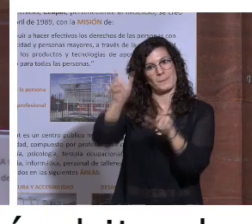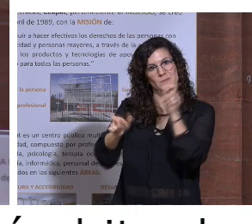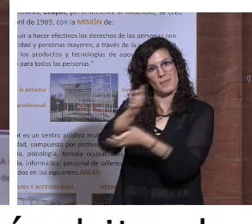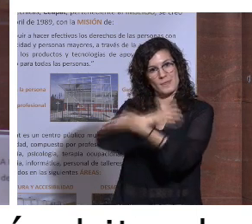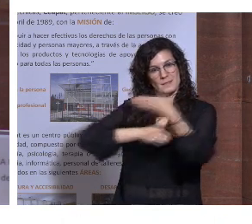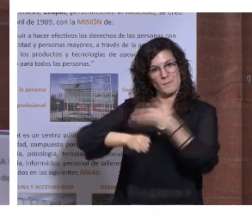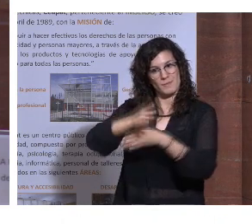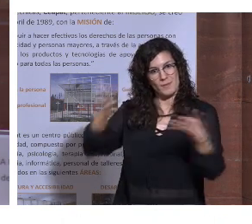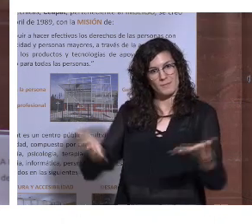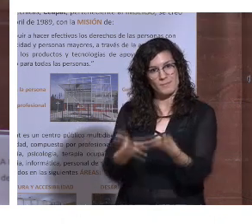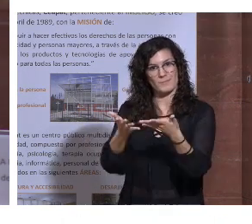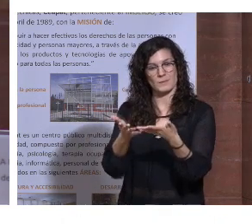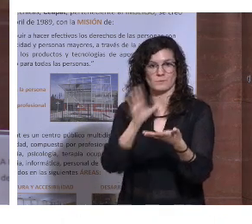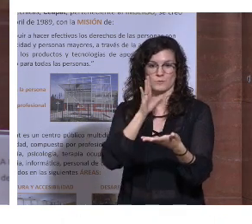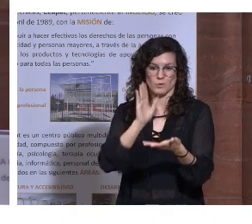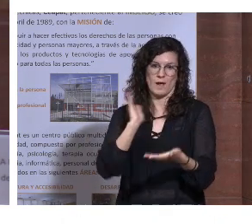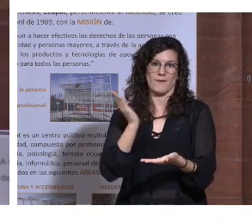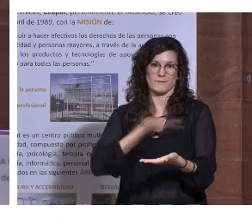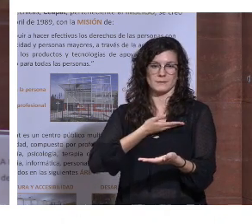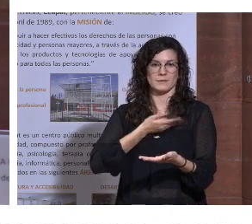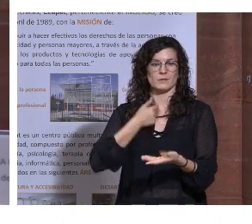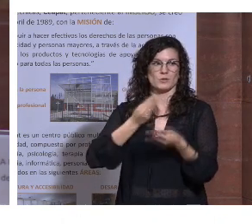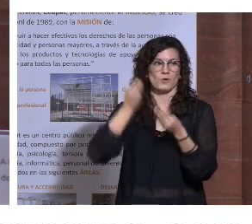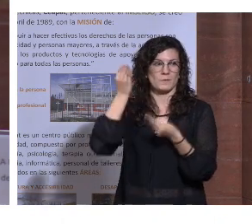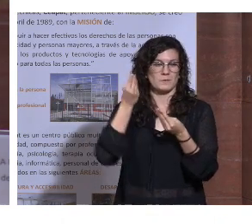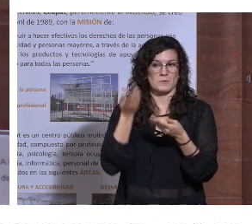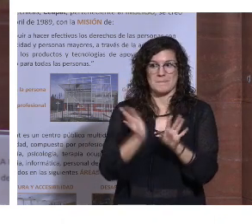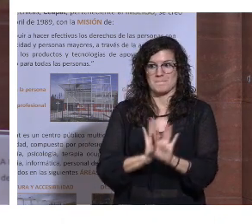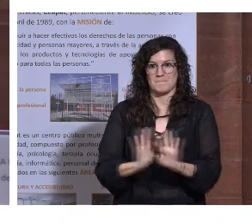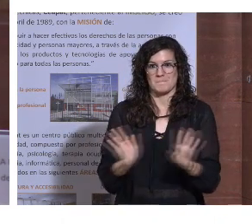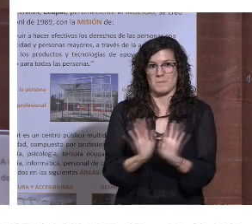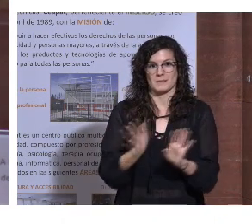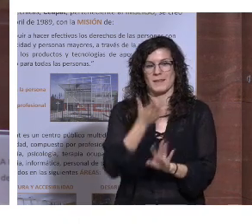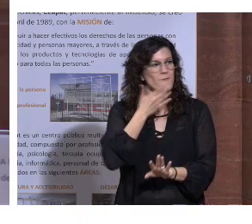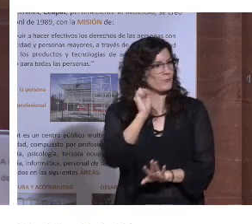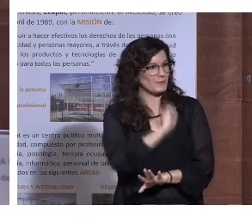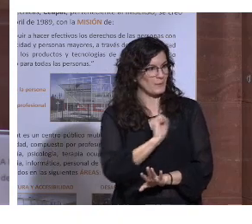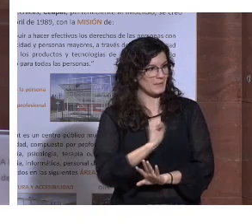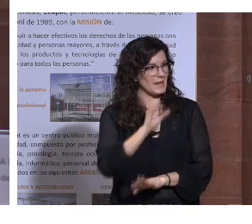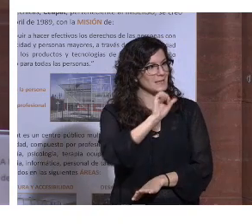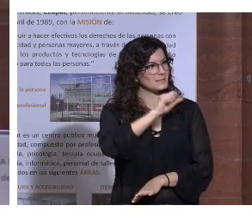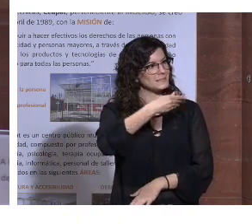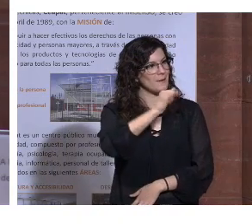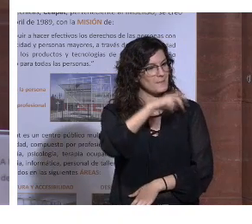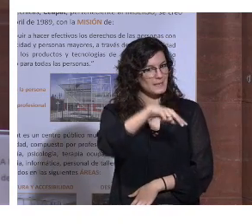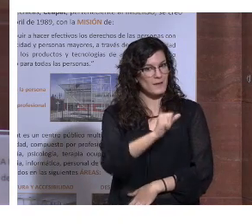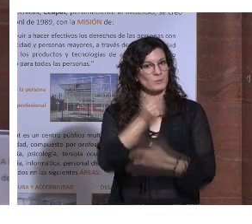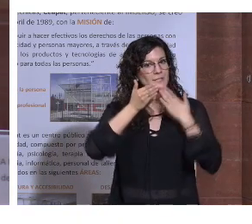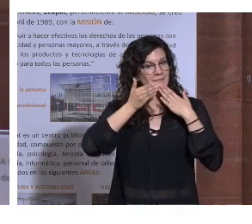discapacidad y yo diría que eso es un poco el... Fenomenal, Sabina. Muchísimas